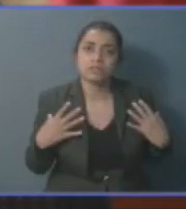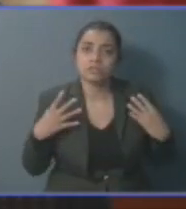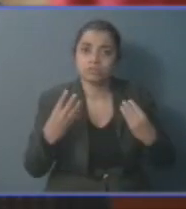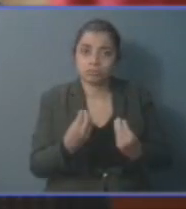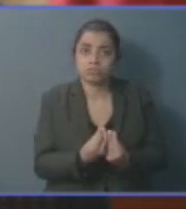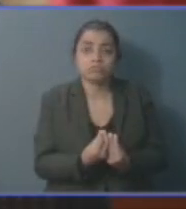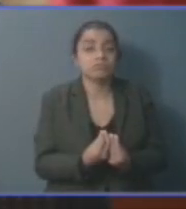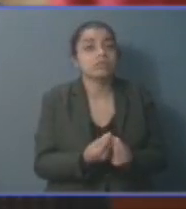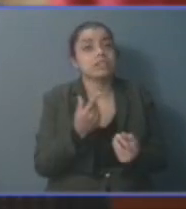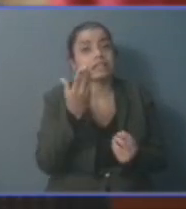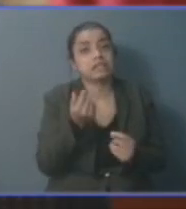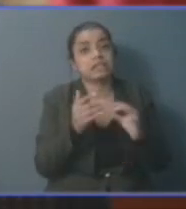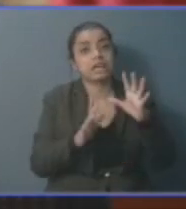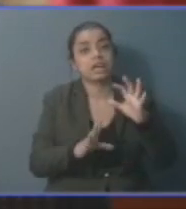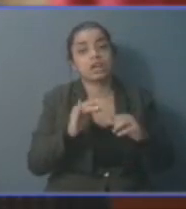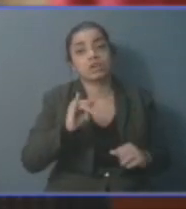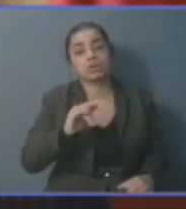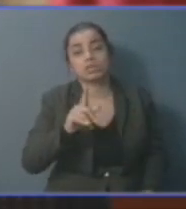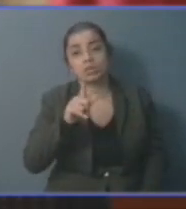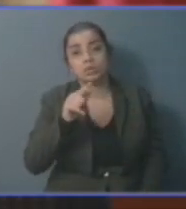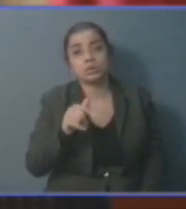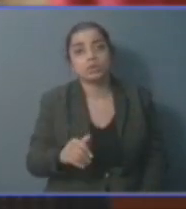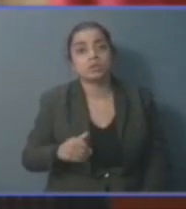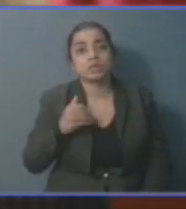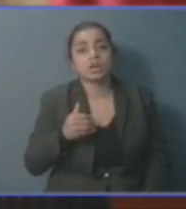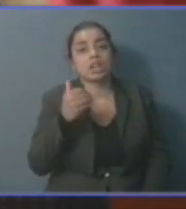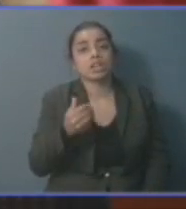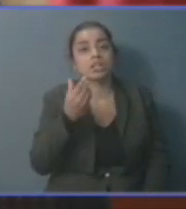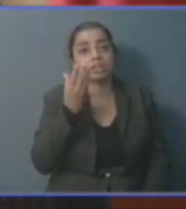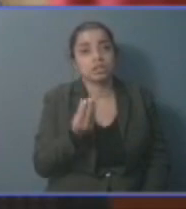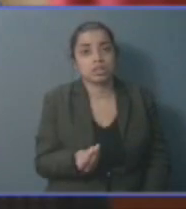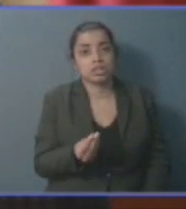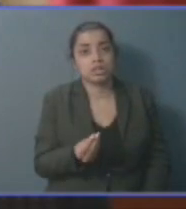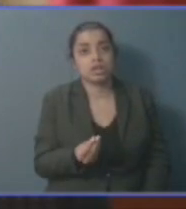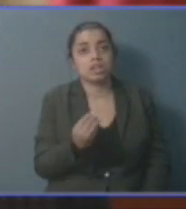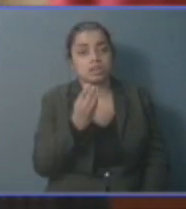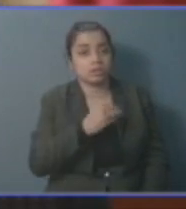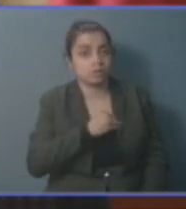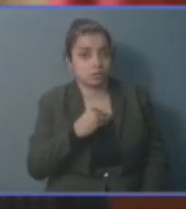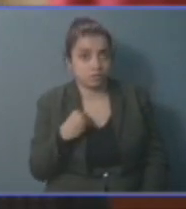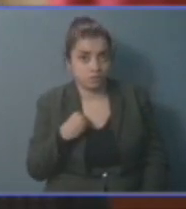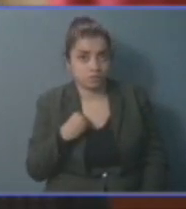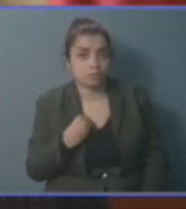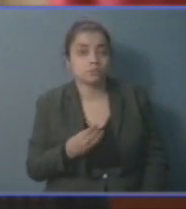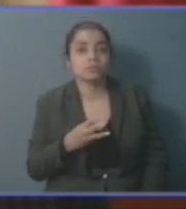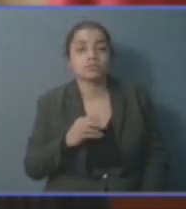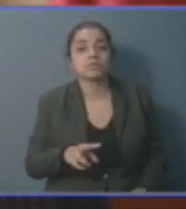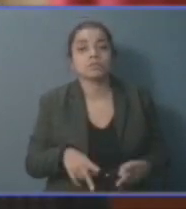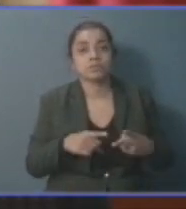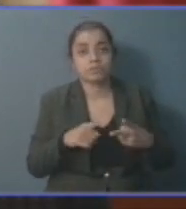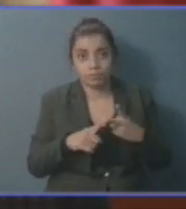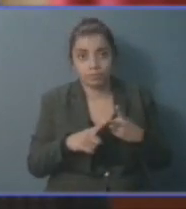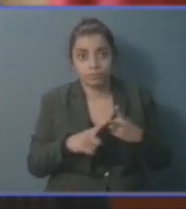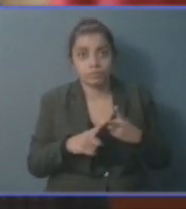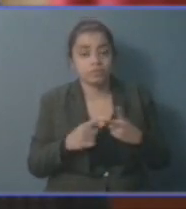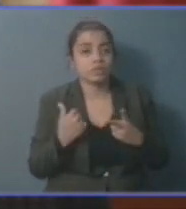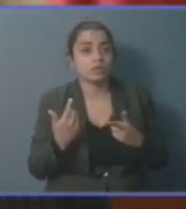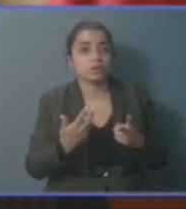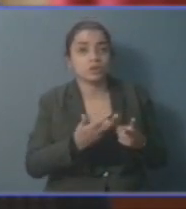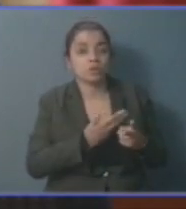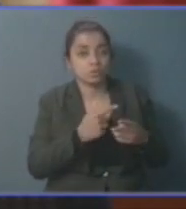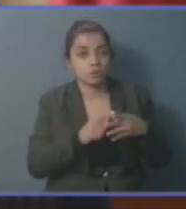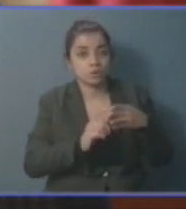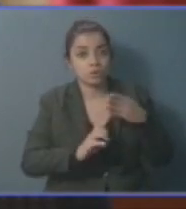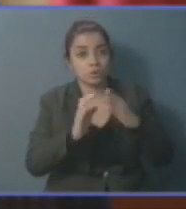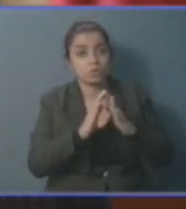declaró el 14 de julio de cada año como Día del Médico. Romano 2, que nuestra